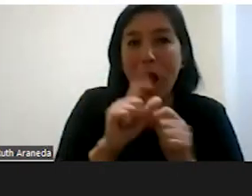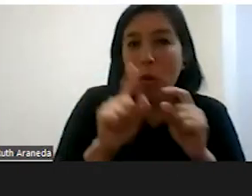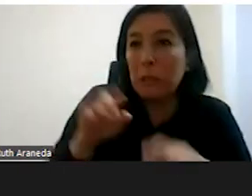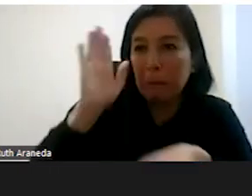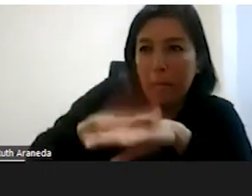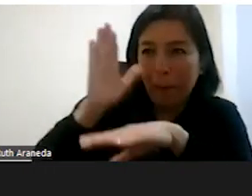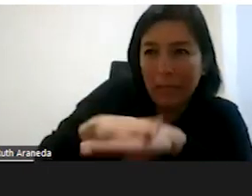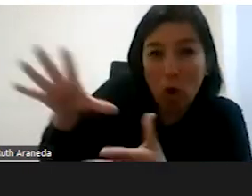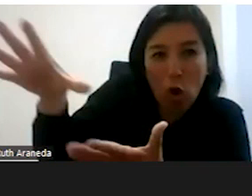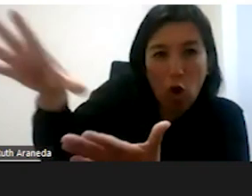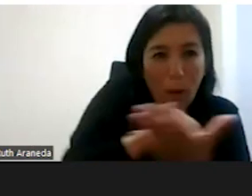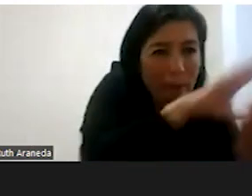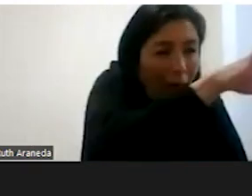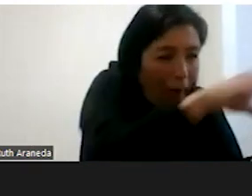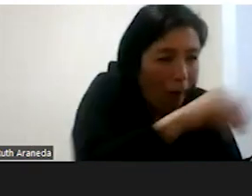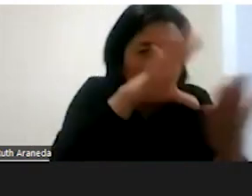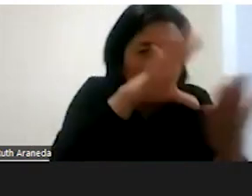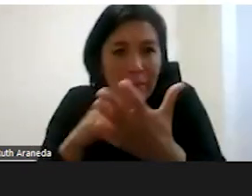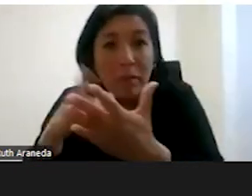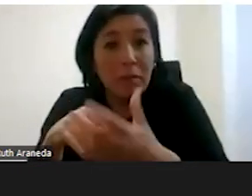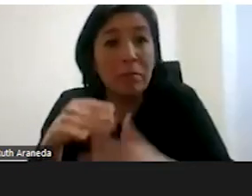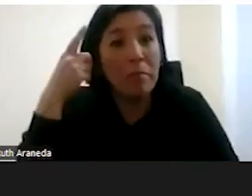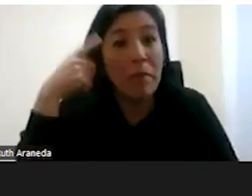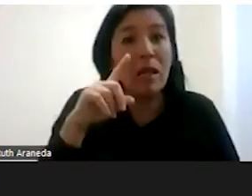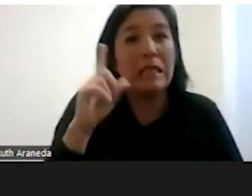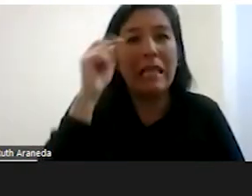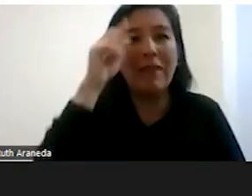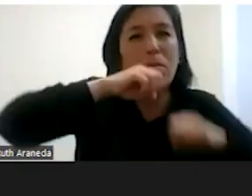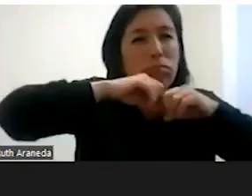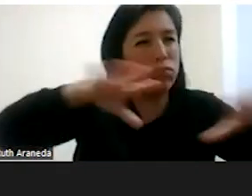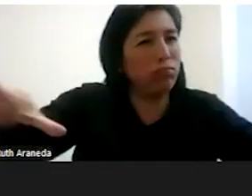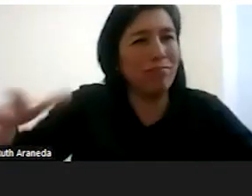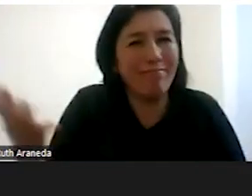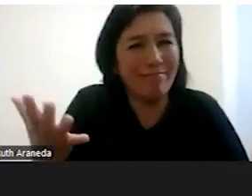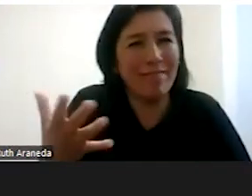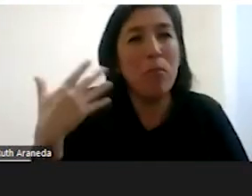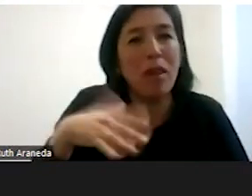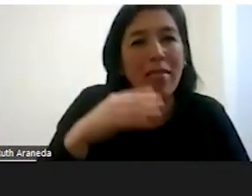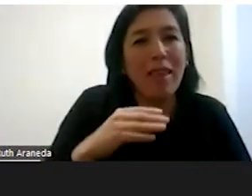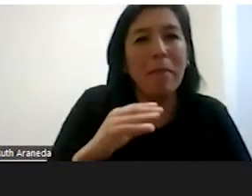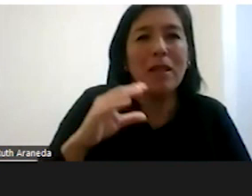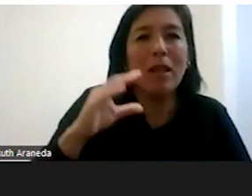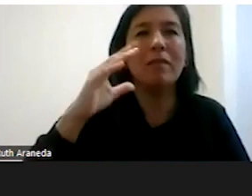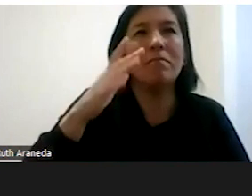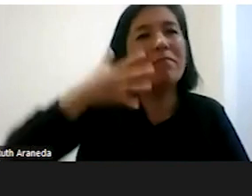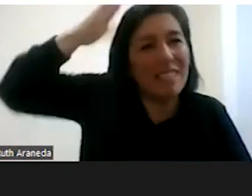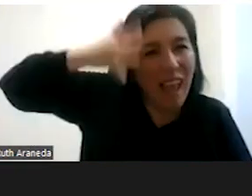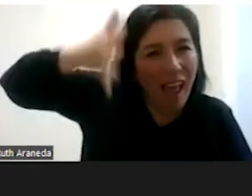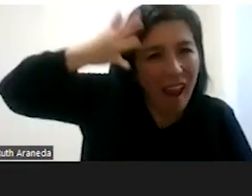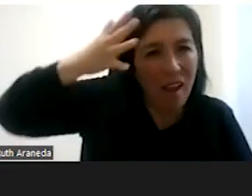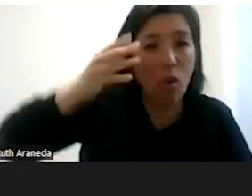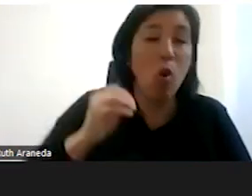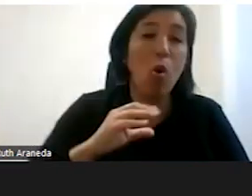las publicaciones. Pero claro, eso es muy difícil difundirlo si uno no hace un curso académico, que puede ser a